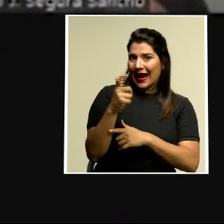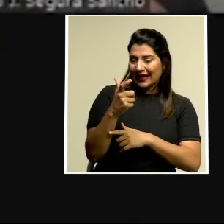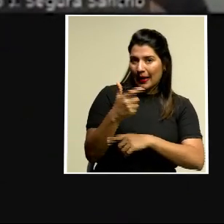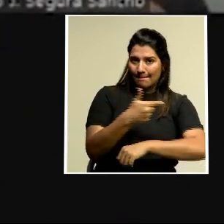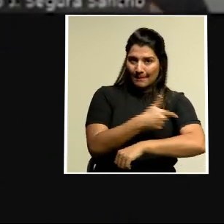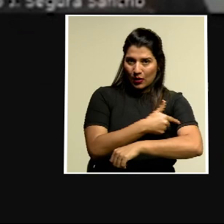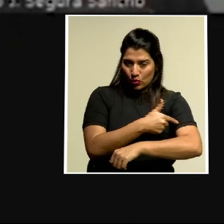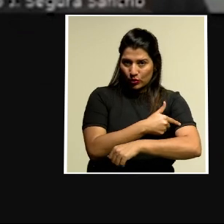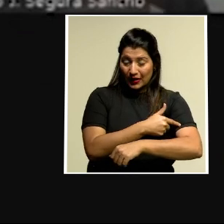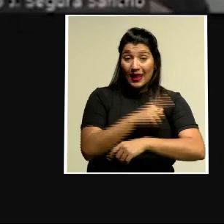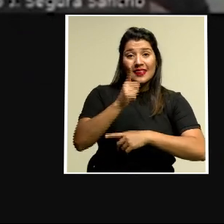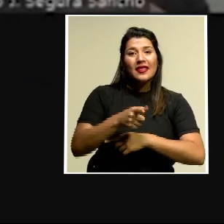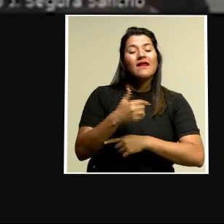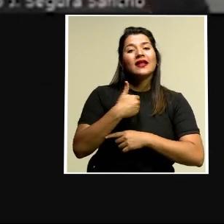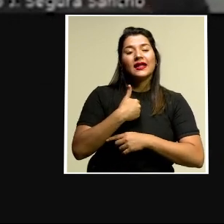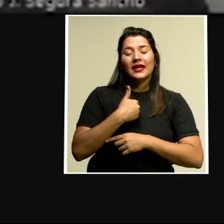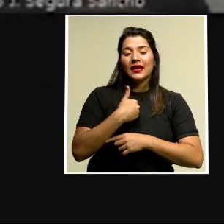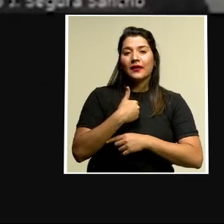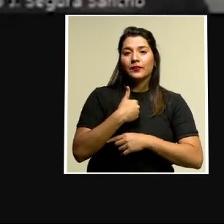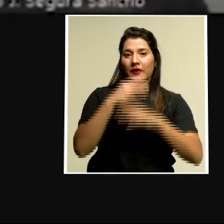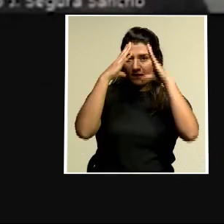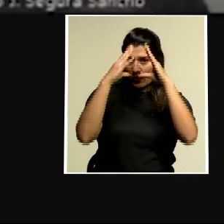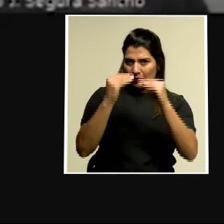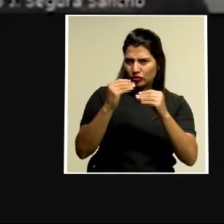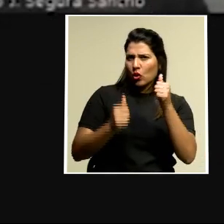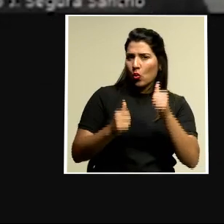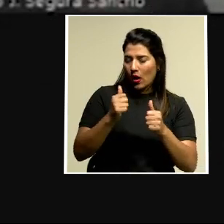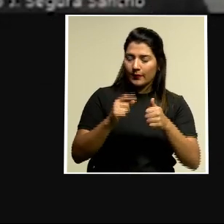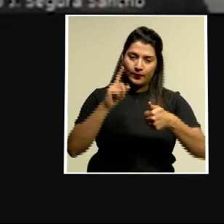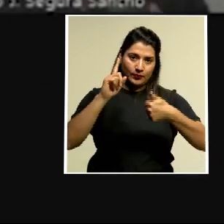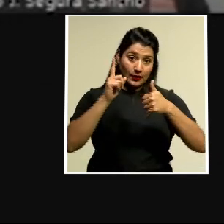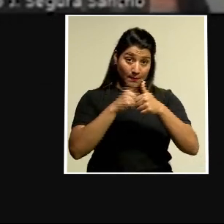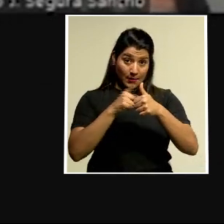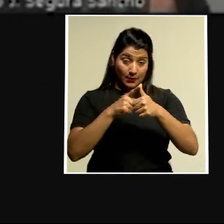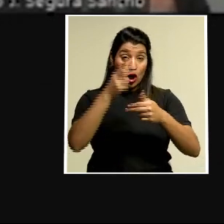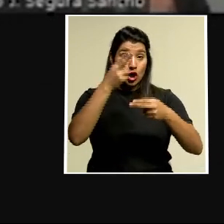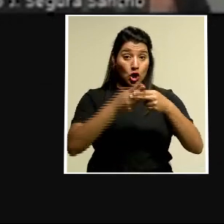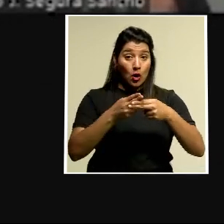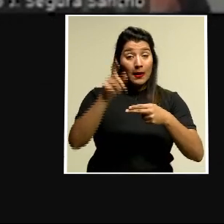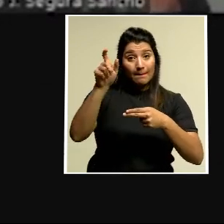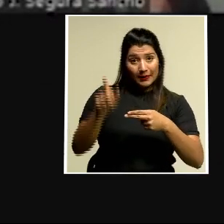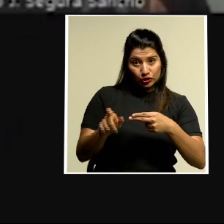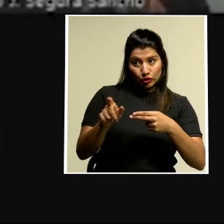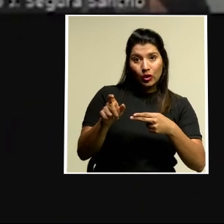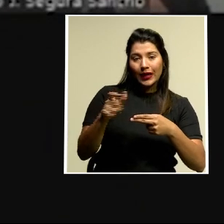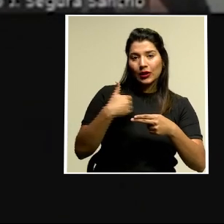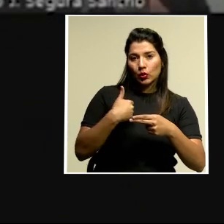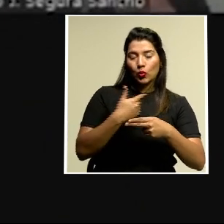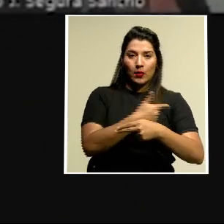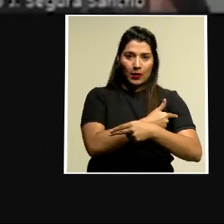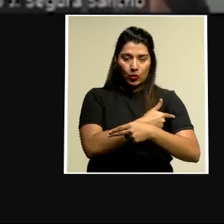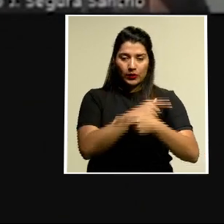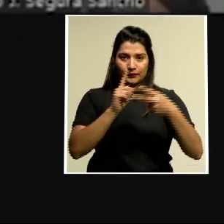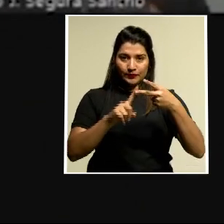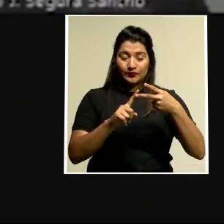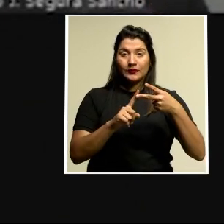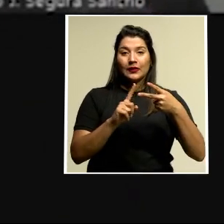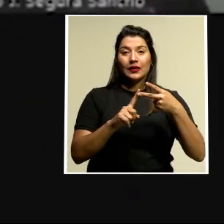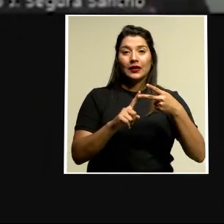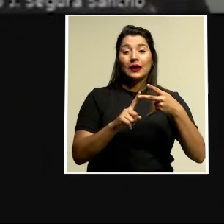los menores de edad podrán ingresar sin necesidad de pagar una póliza de viaje a partir del próximo 1 de agosto. Las